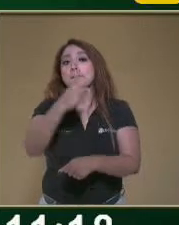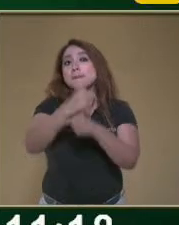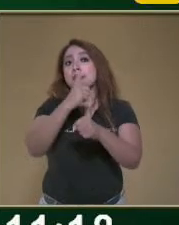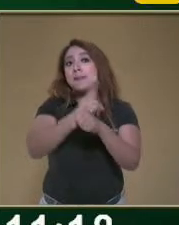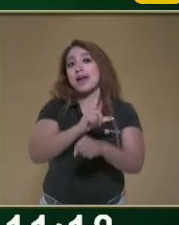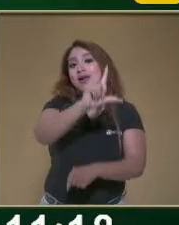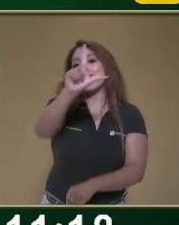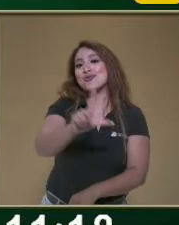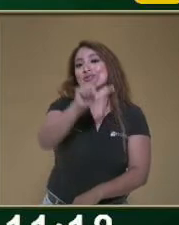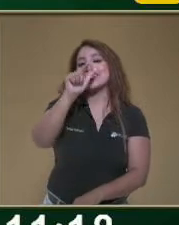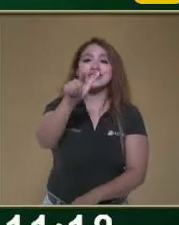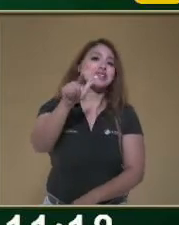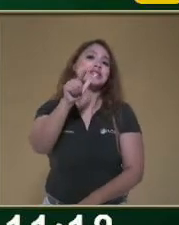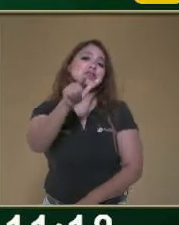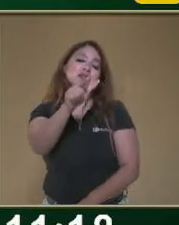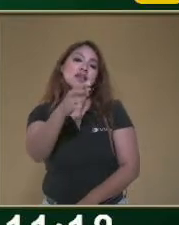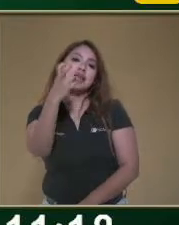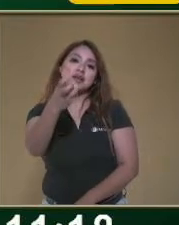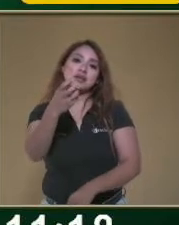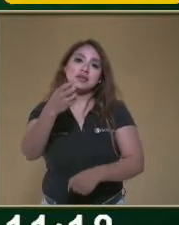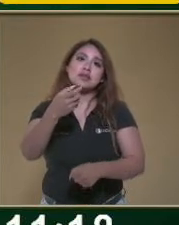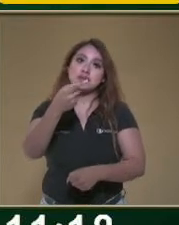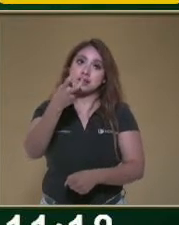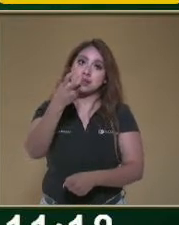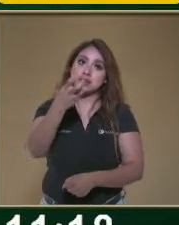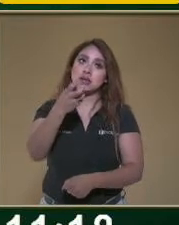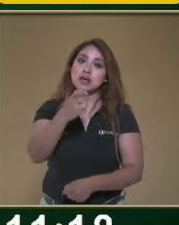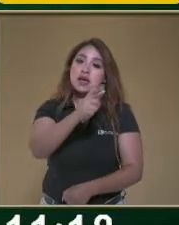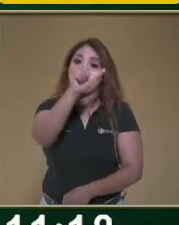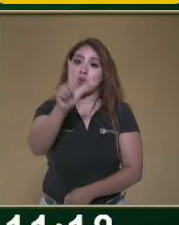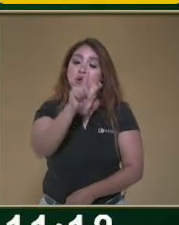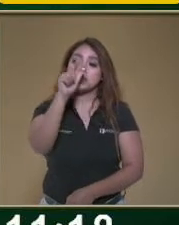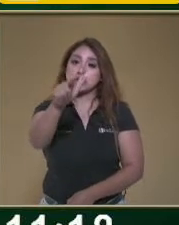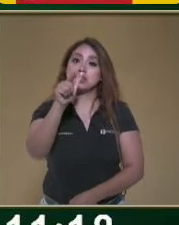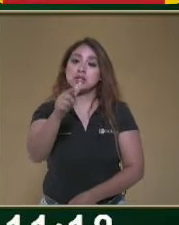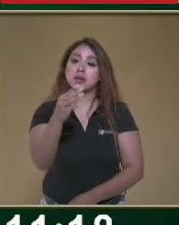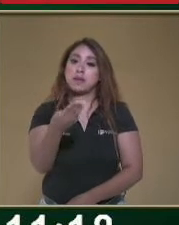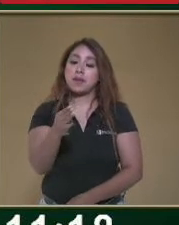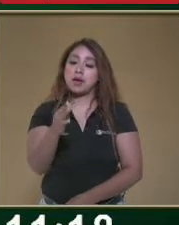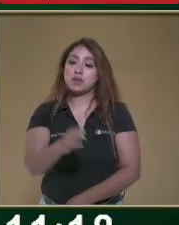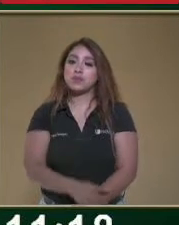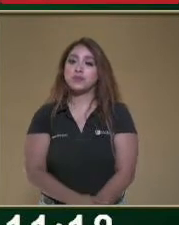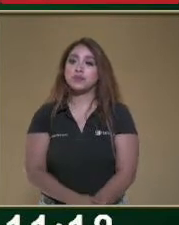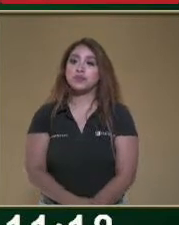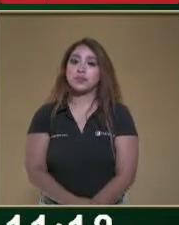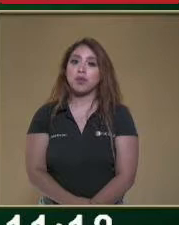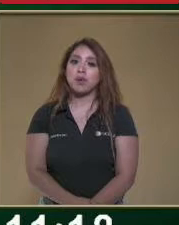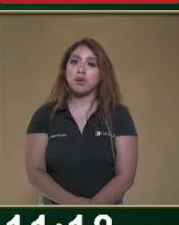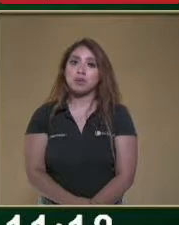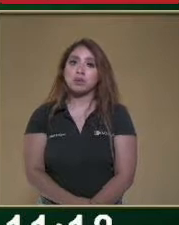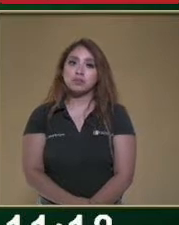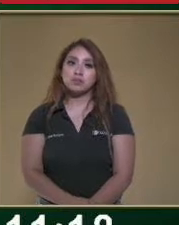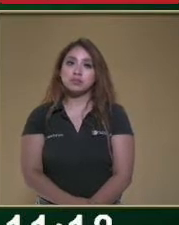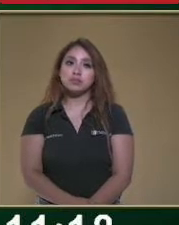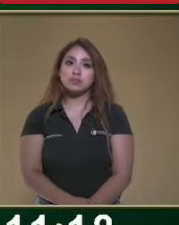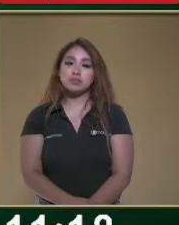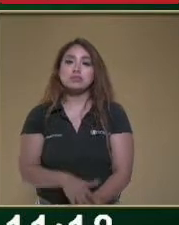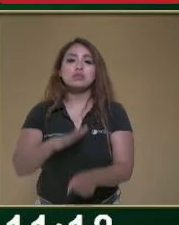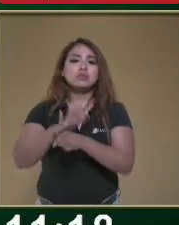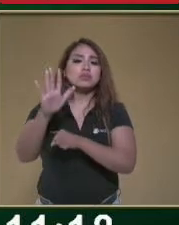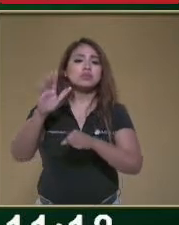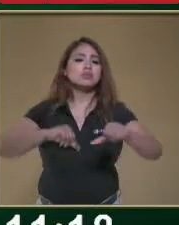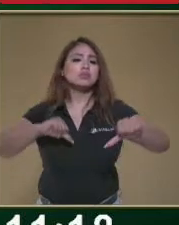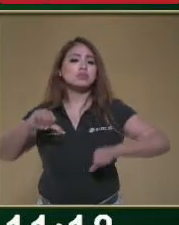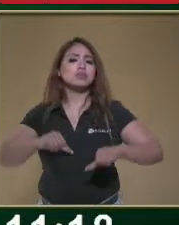lunes 17, con este semanario. Lunes 17 de mayo. Así es, maestra Ana. ¿Y qué actividad se